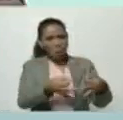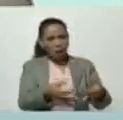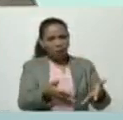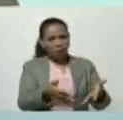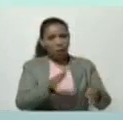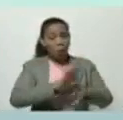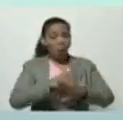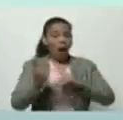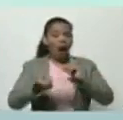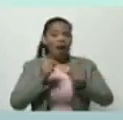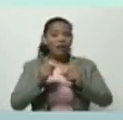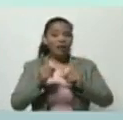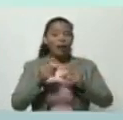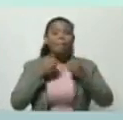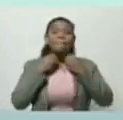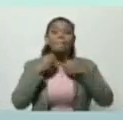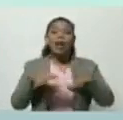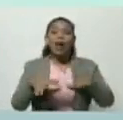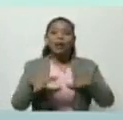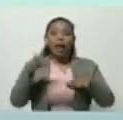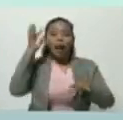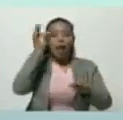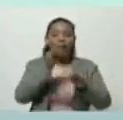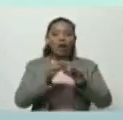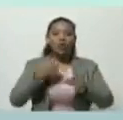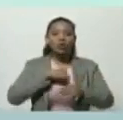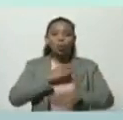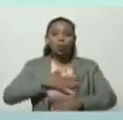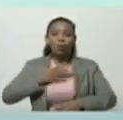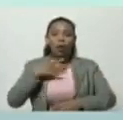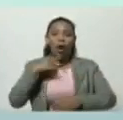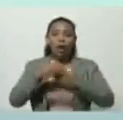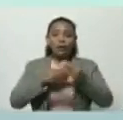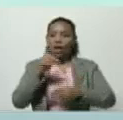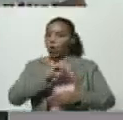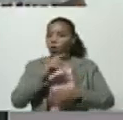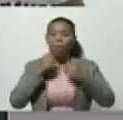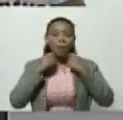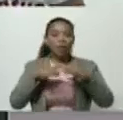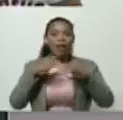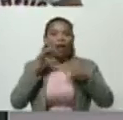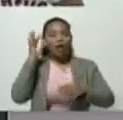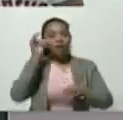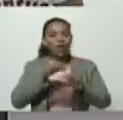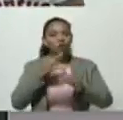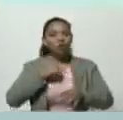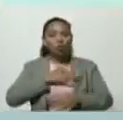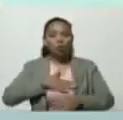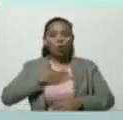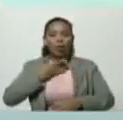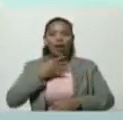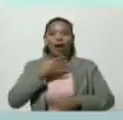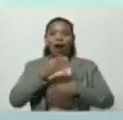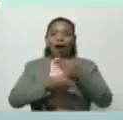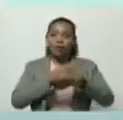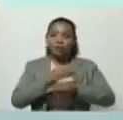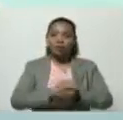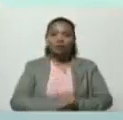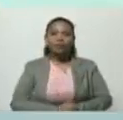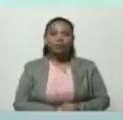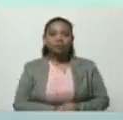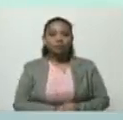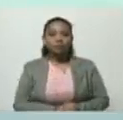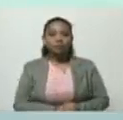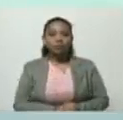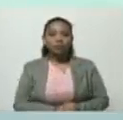Porque a veces perdemos la fe en lo que nosotros podemos hacer. No perdamos la fe en lo que nosotros podemos hacer.